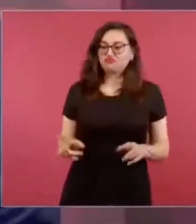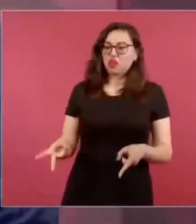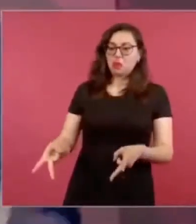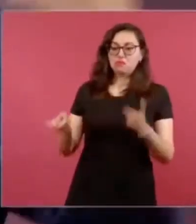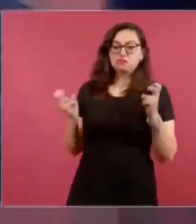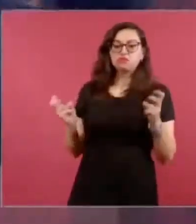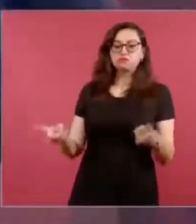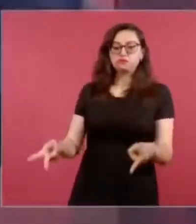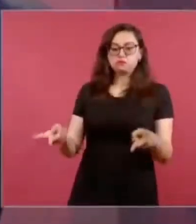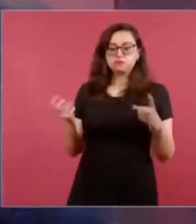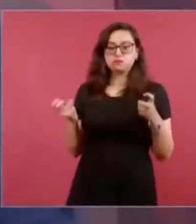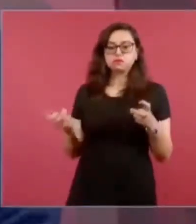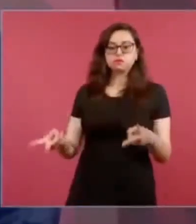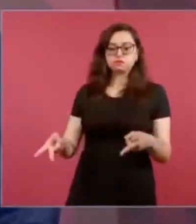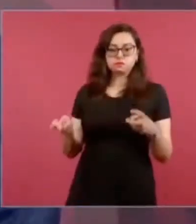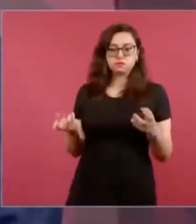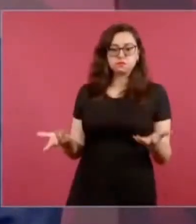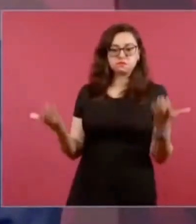y se robaban todo.